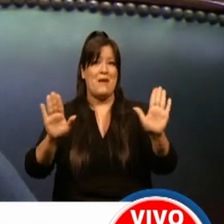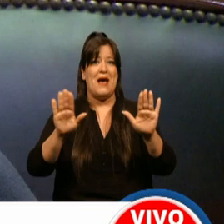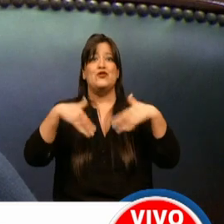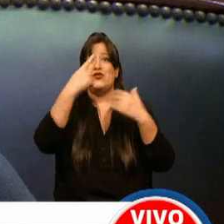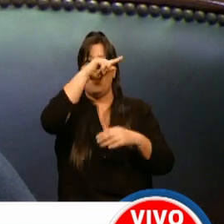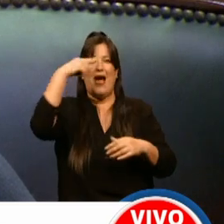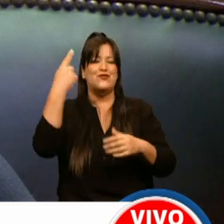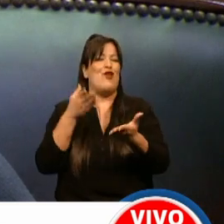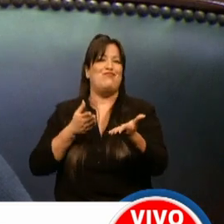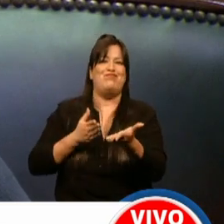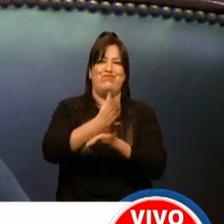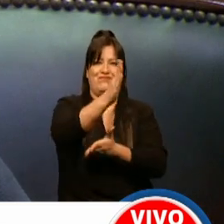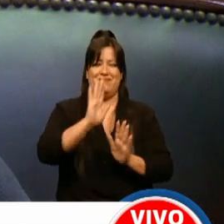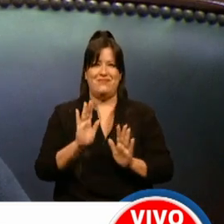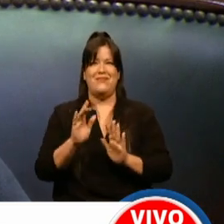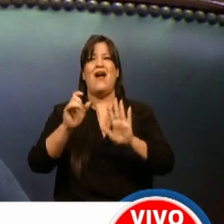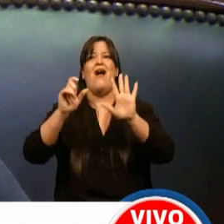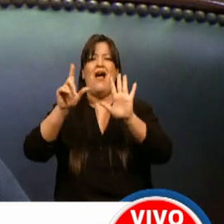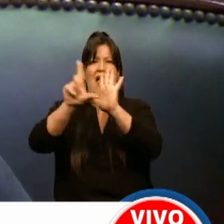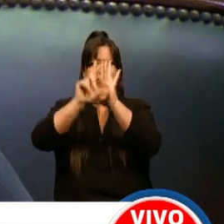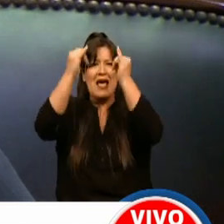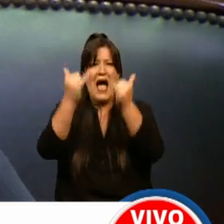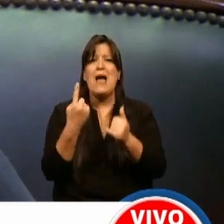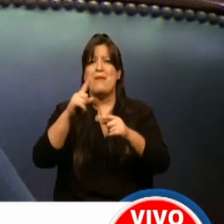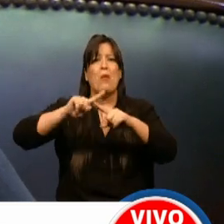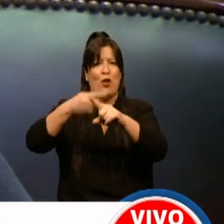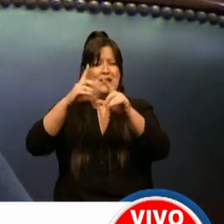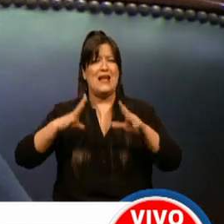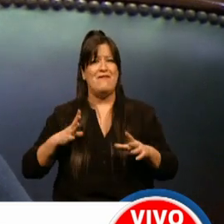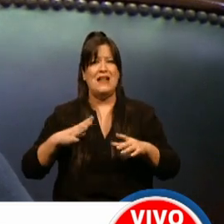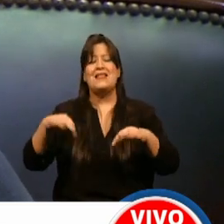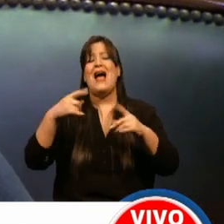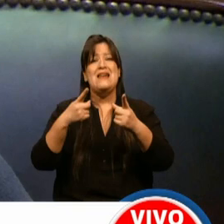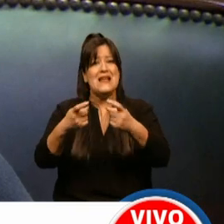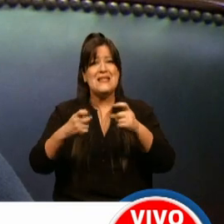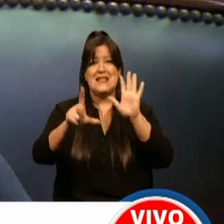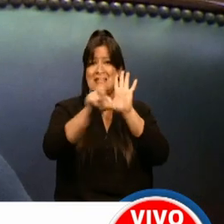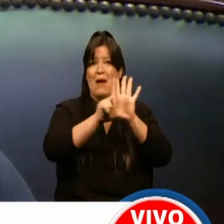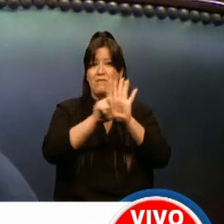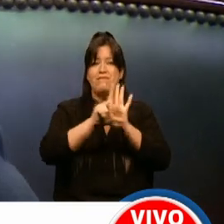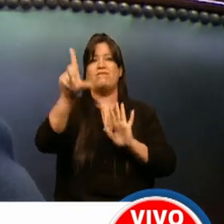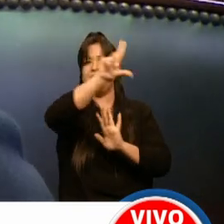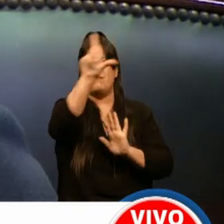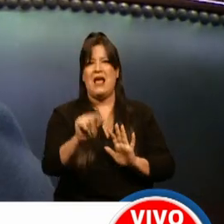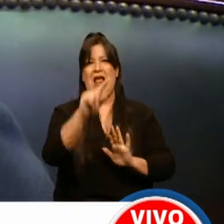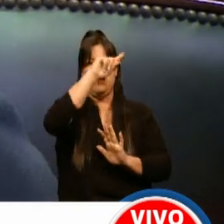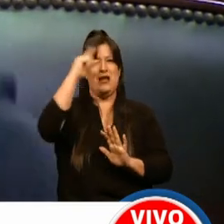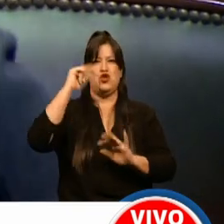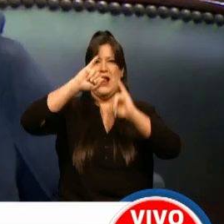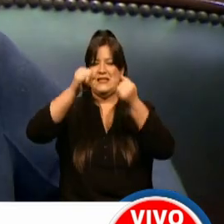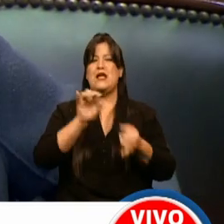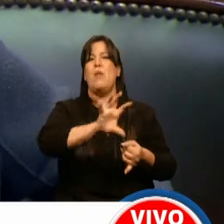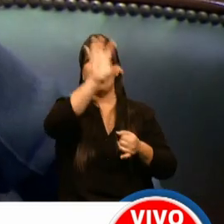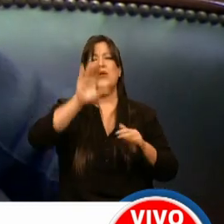siete años de espera tienen ley pero no tienen política necesitamos nacionalizar la en cada una de las provincias